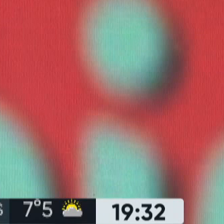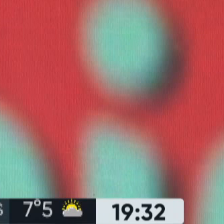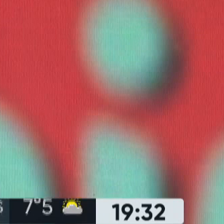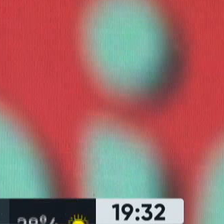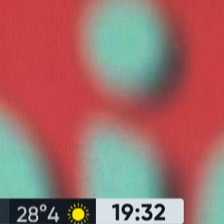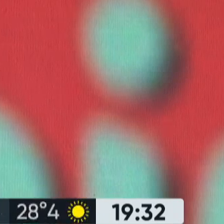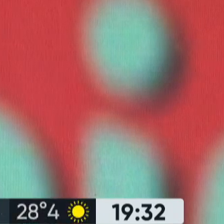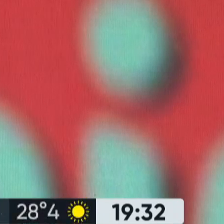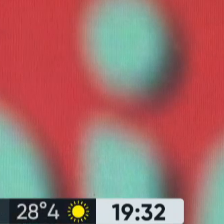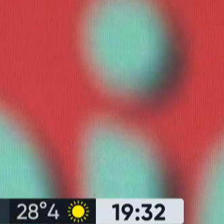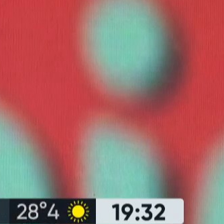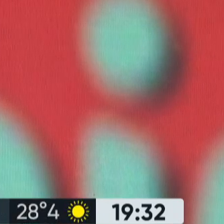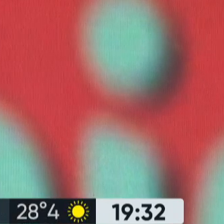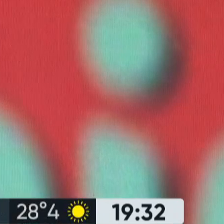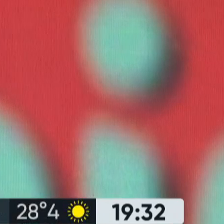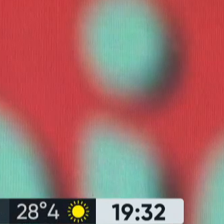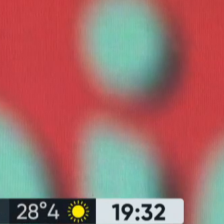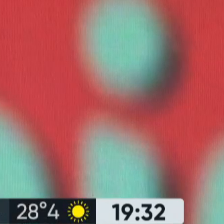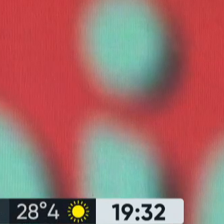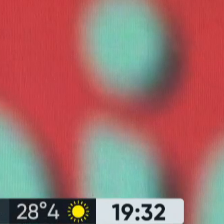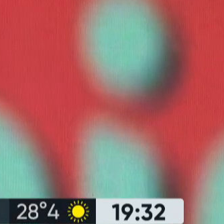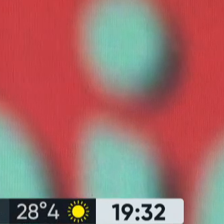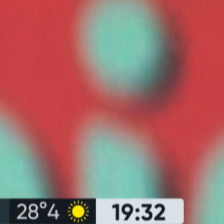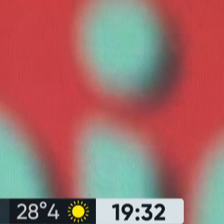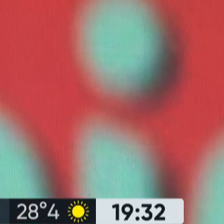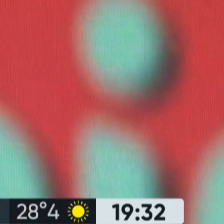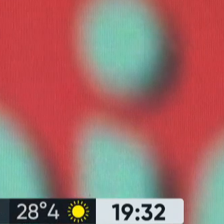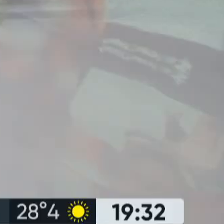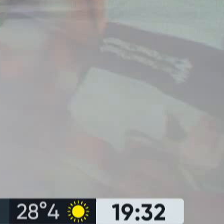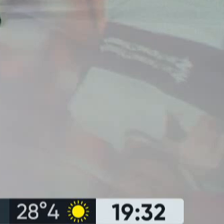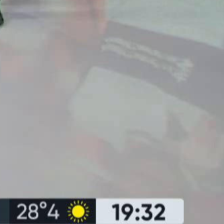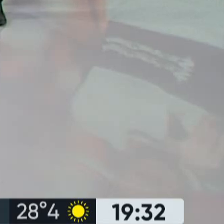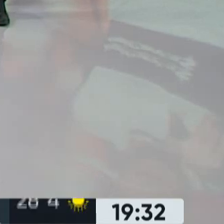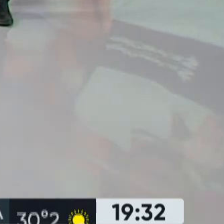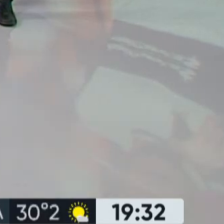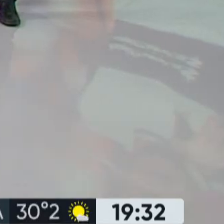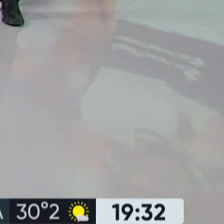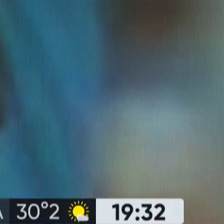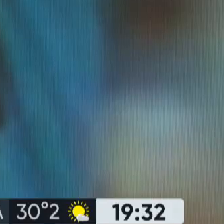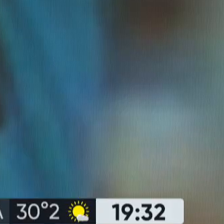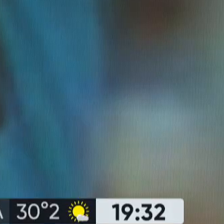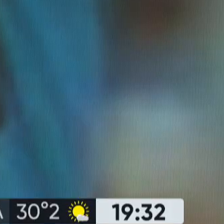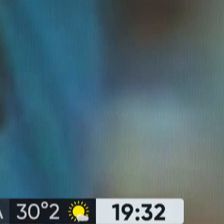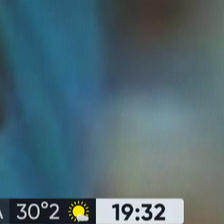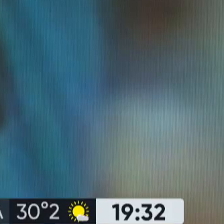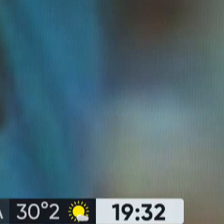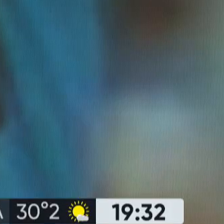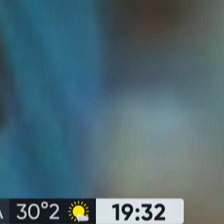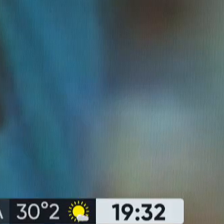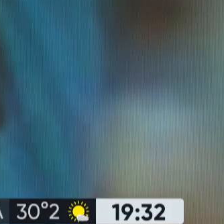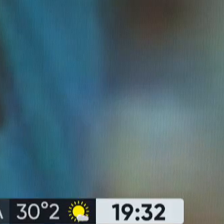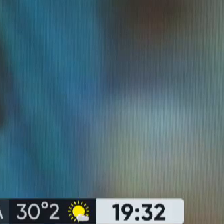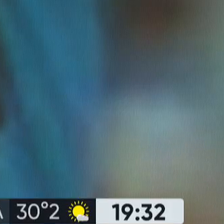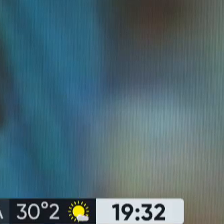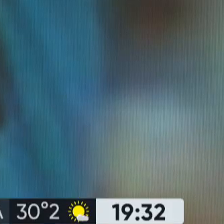Volvemos al fútbol, pero ahora con lo que está pasando en la sexta fecha del torneo local, Maxi. 4 partidos, 9 goles. Por ahora o en promedio, dentro de todo